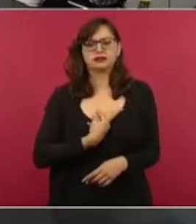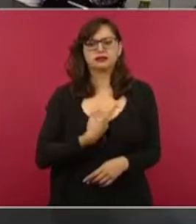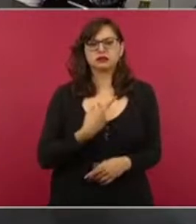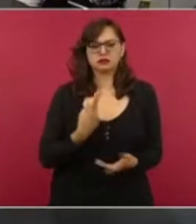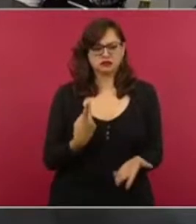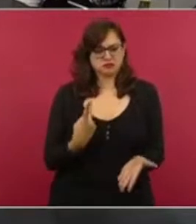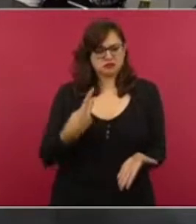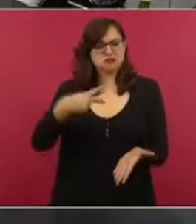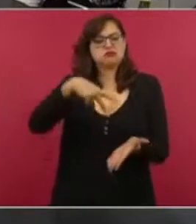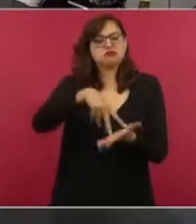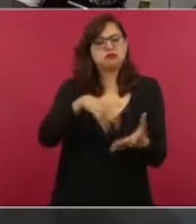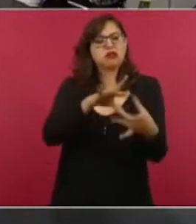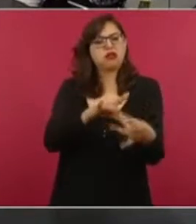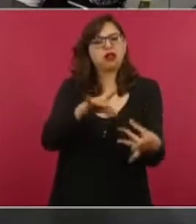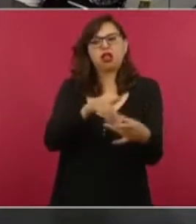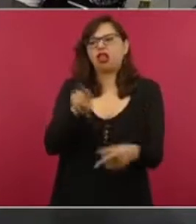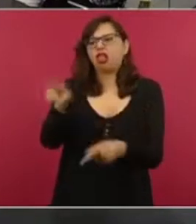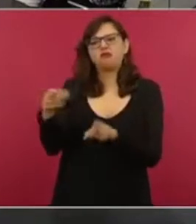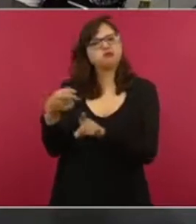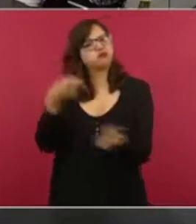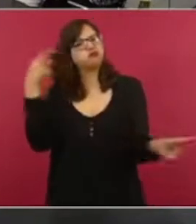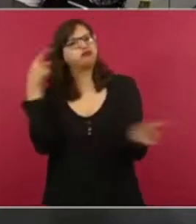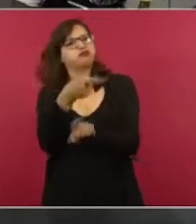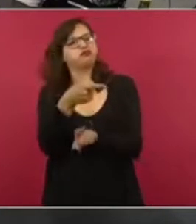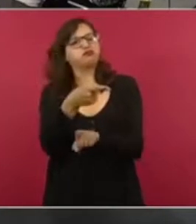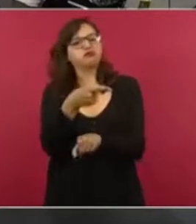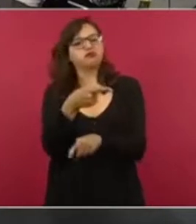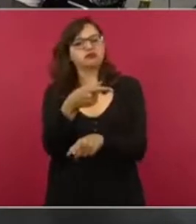se sube y le falta el respeto.